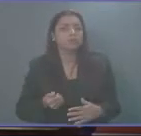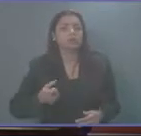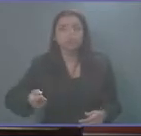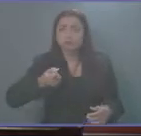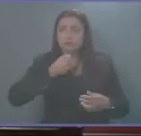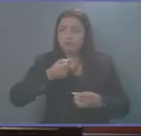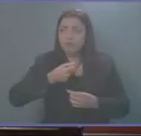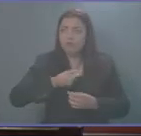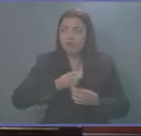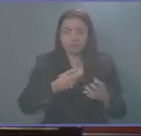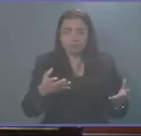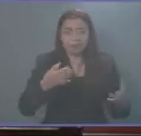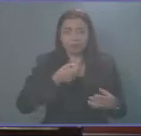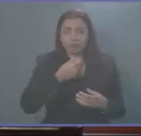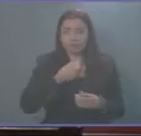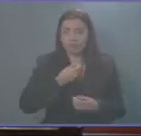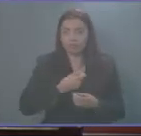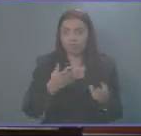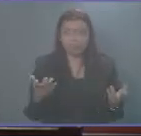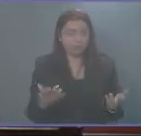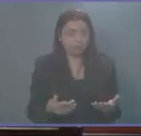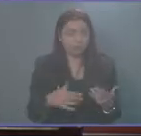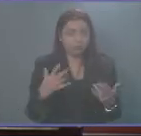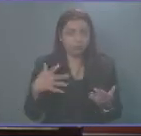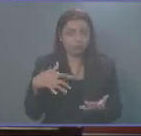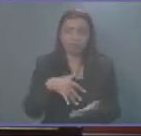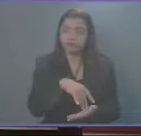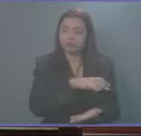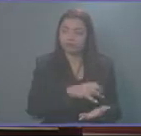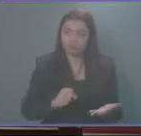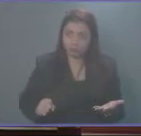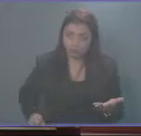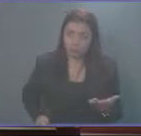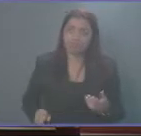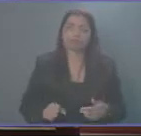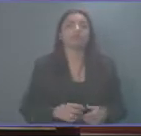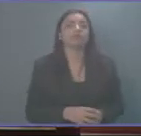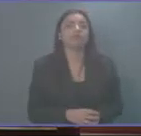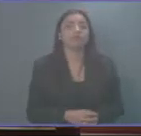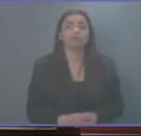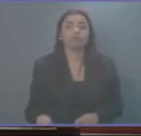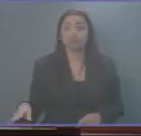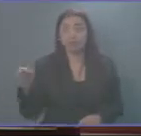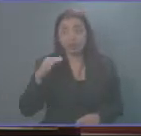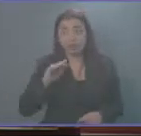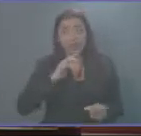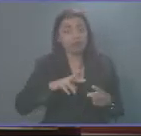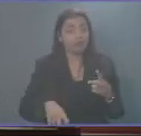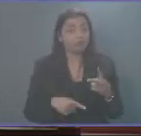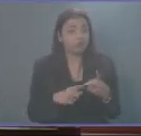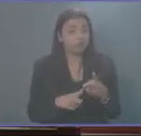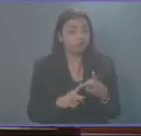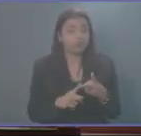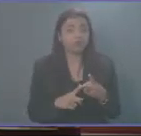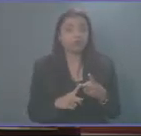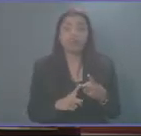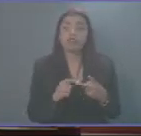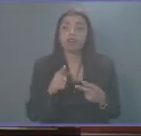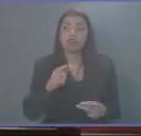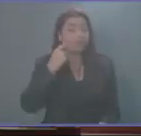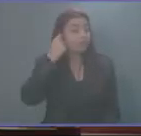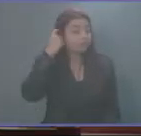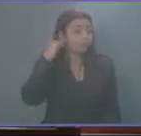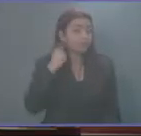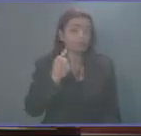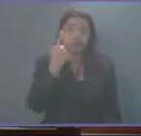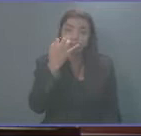noticia, para llevar la información al pueblo salvadoreño. En segundo lugar, un